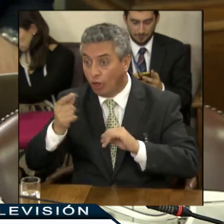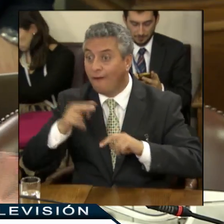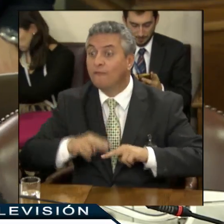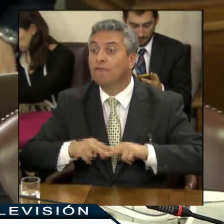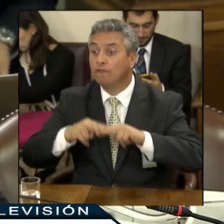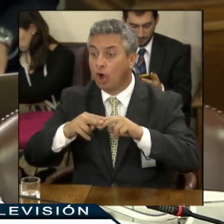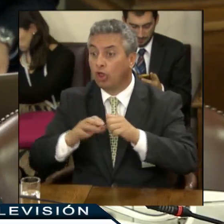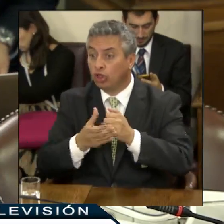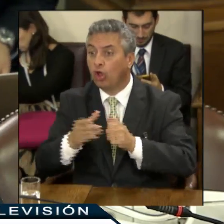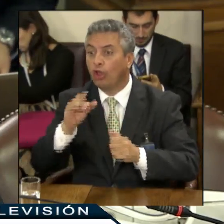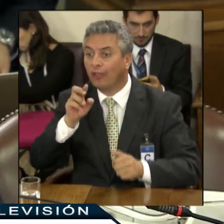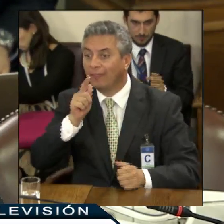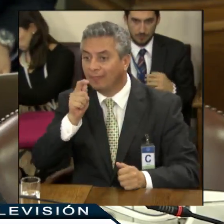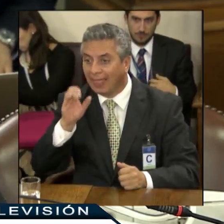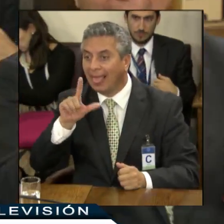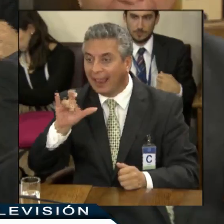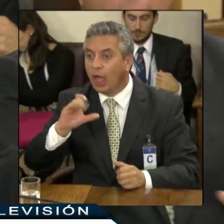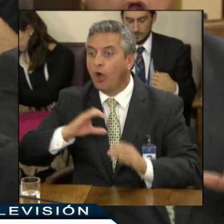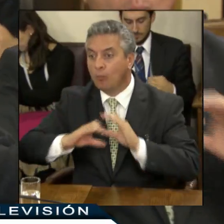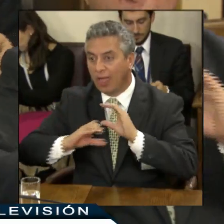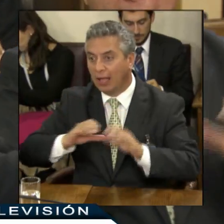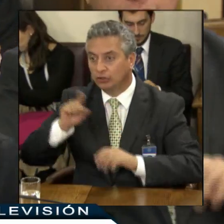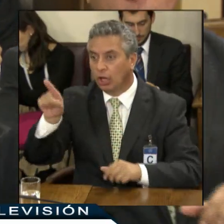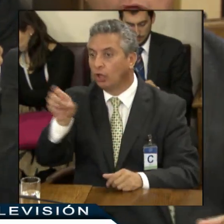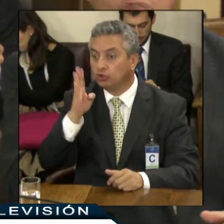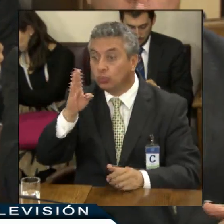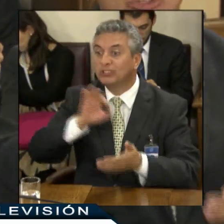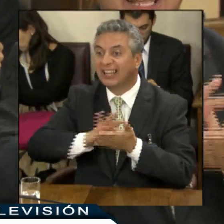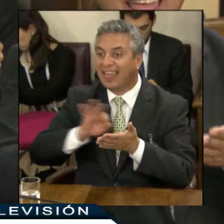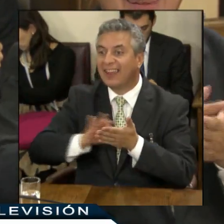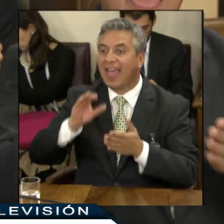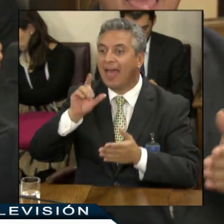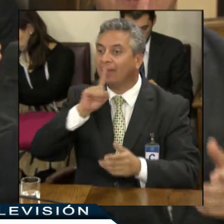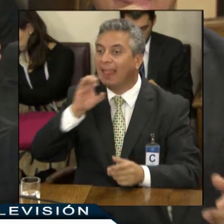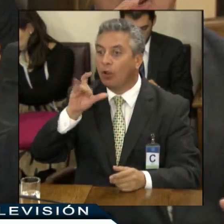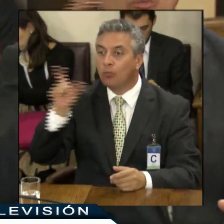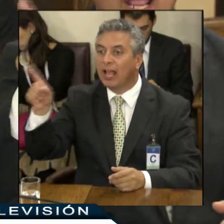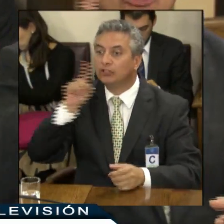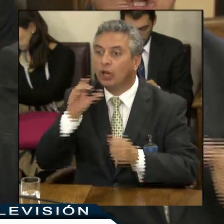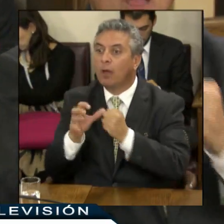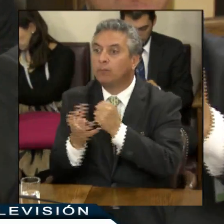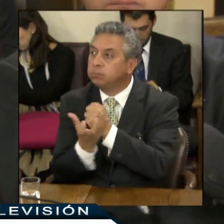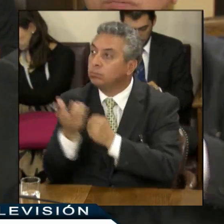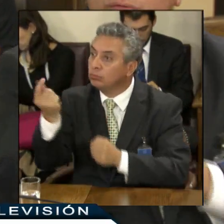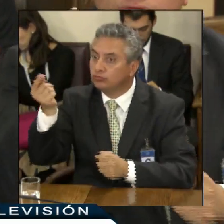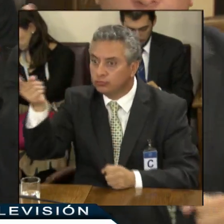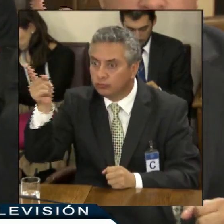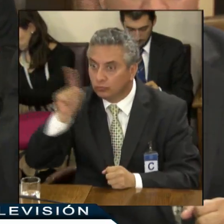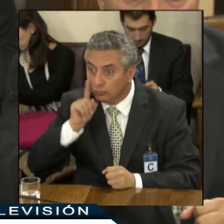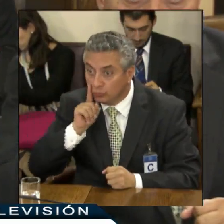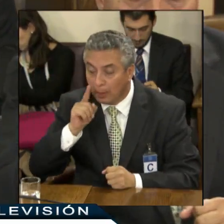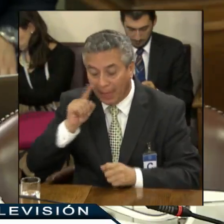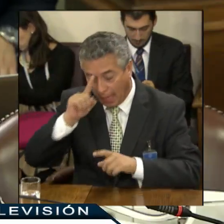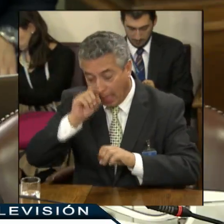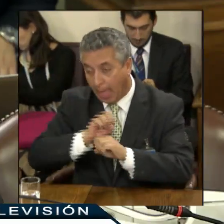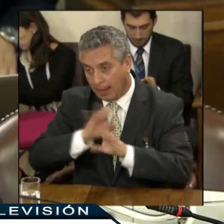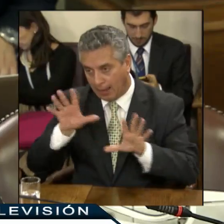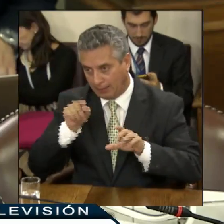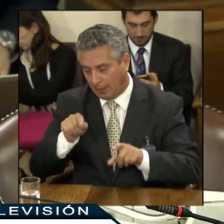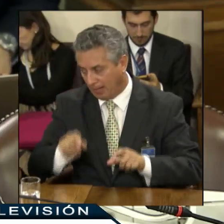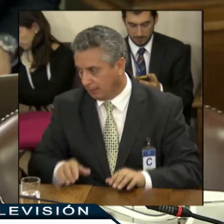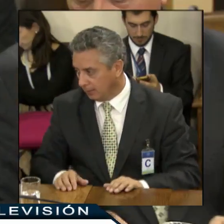específico de las telecomunicaciones que es el que maneja la subsecretaría de telecomunicaciones para poder clarificar esa parte solo para